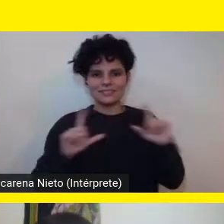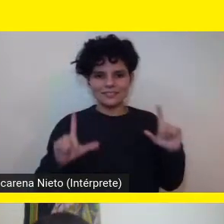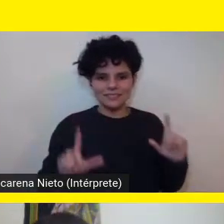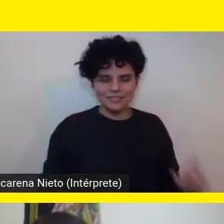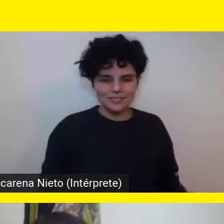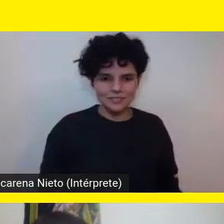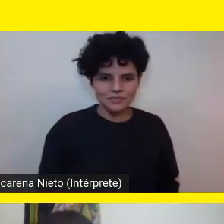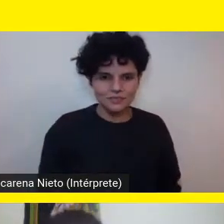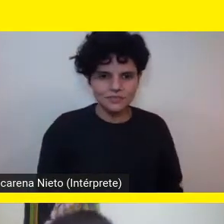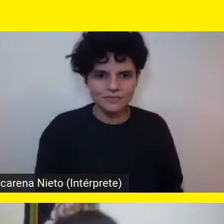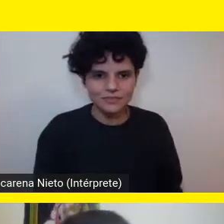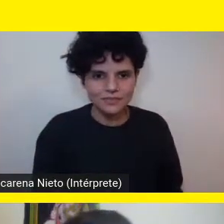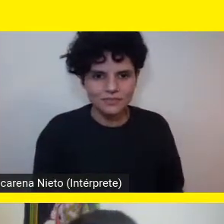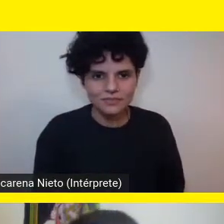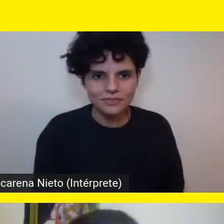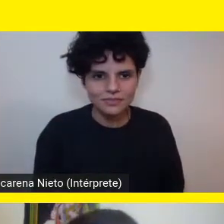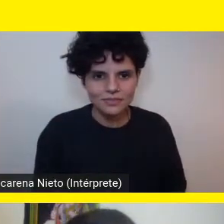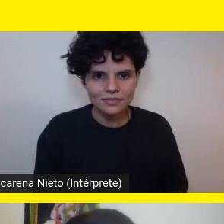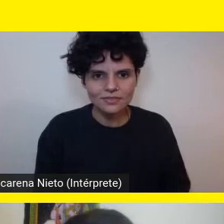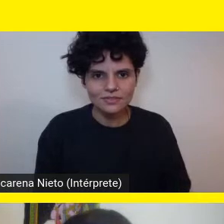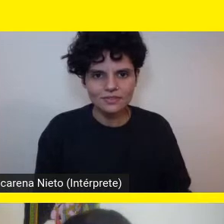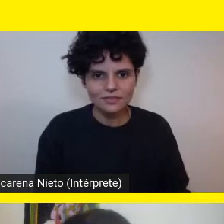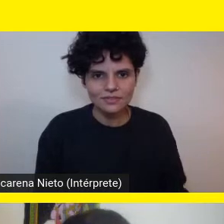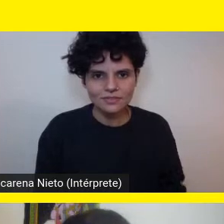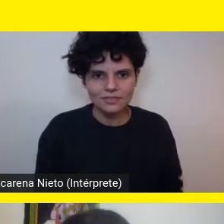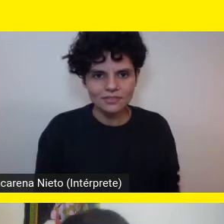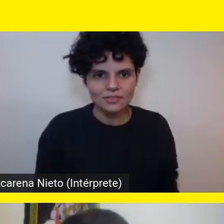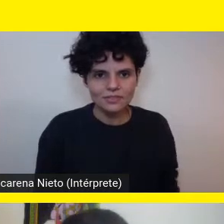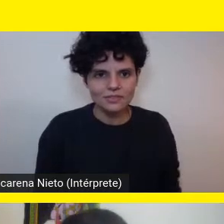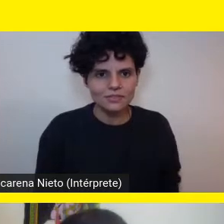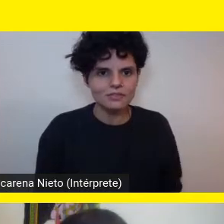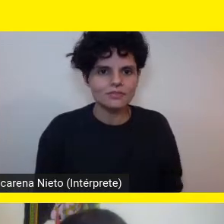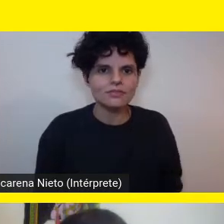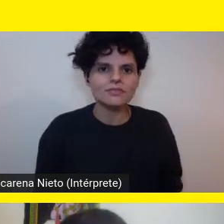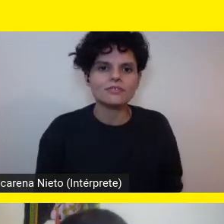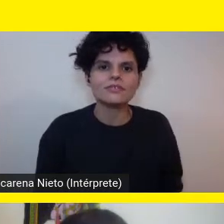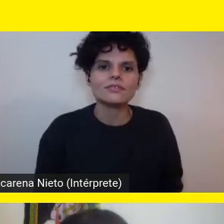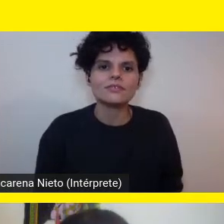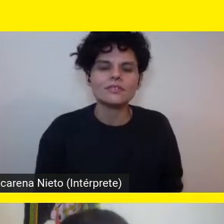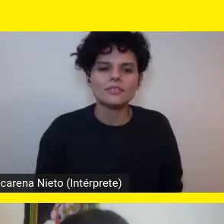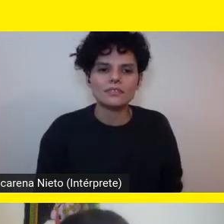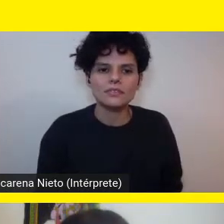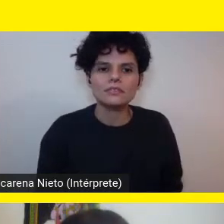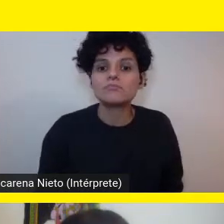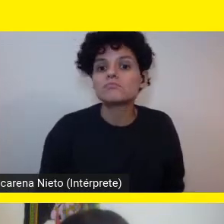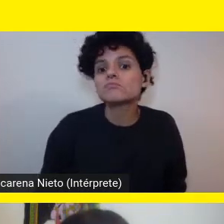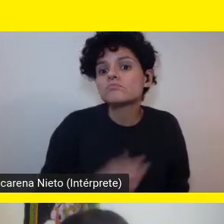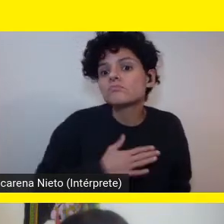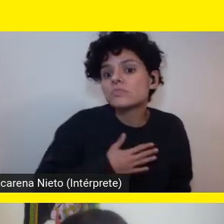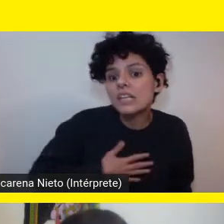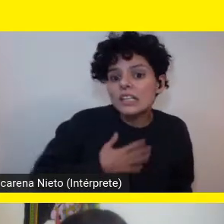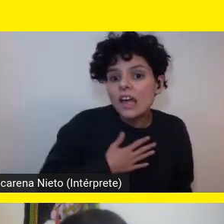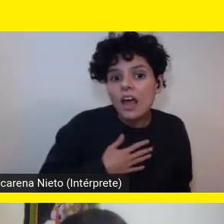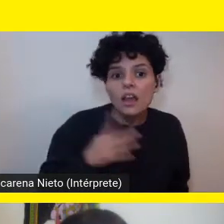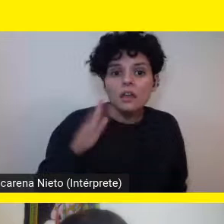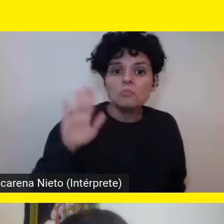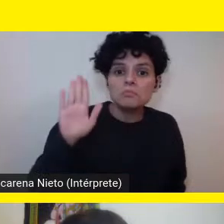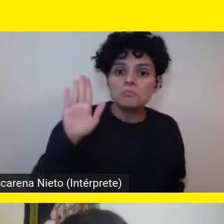Quitarles el mute. ¿Quién quiere hacer su reflexión primero?